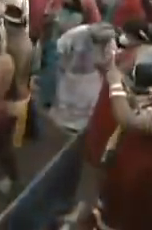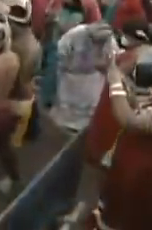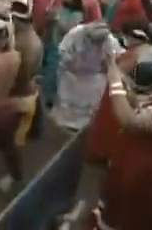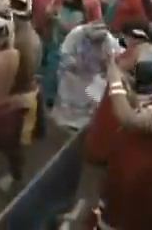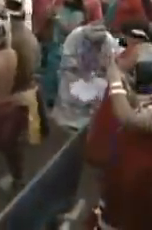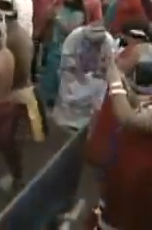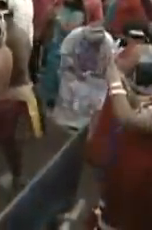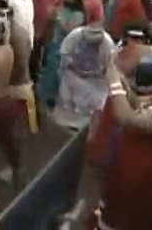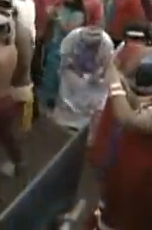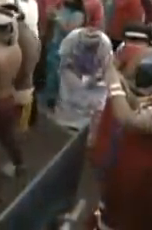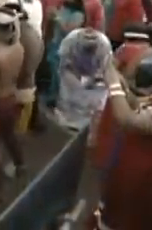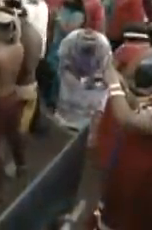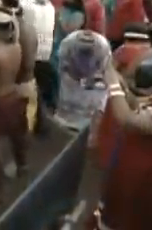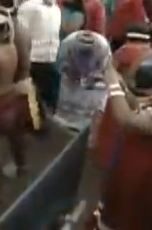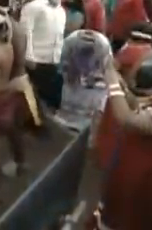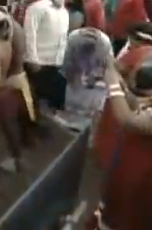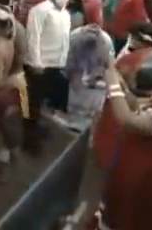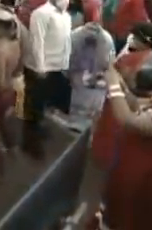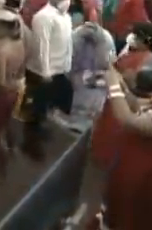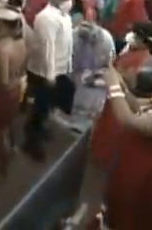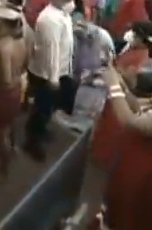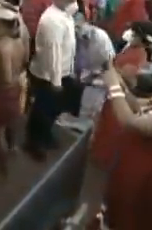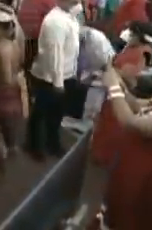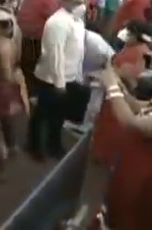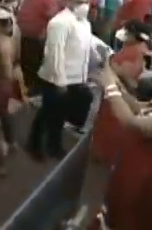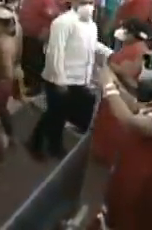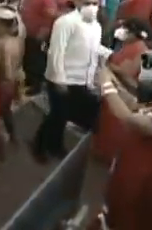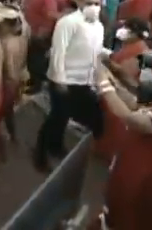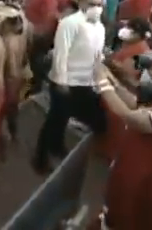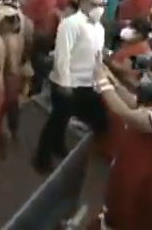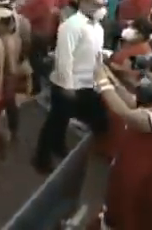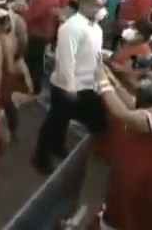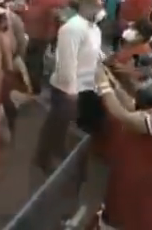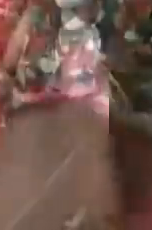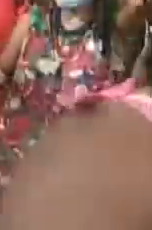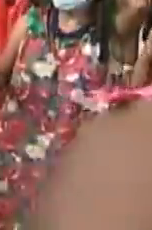Britannio, Tanio, Britannio, Tanio,